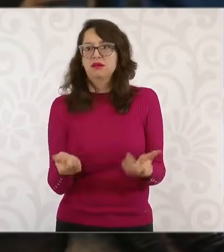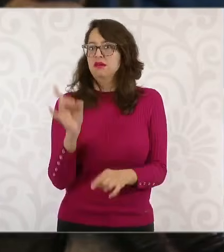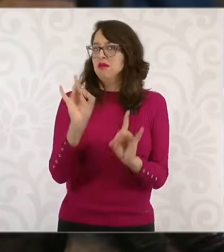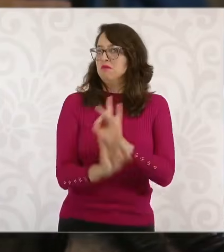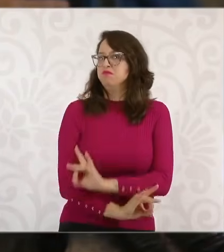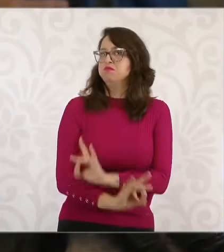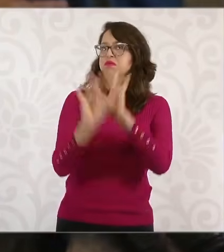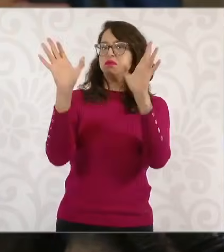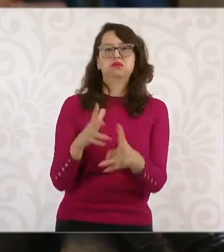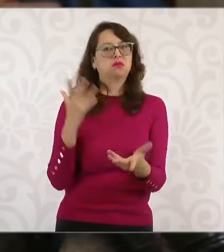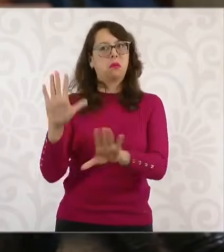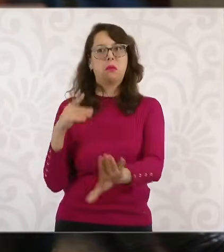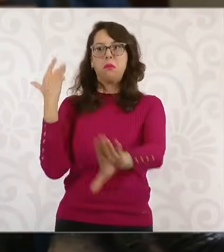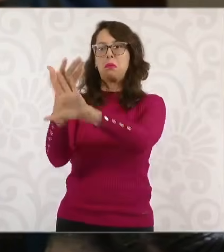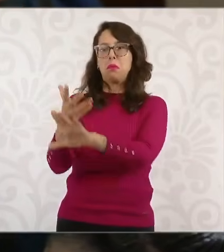escalada de violencia